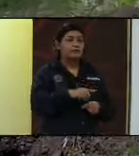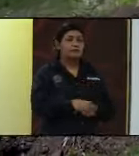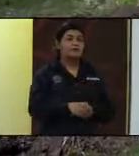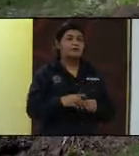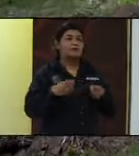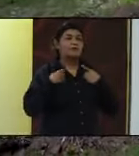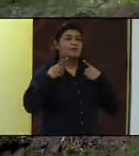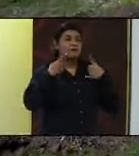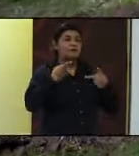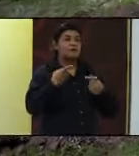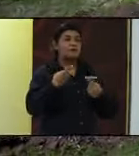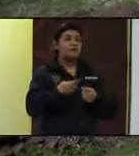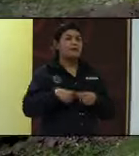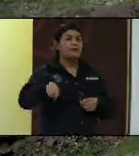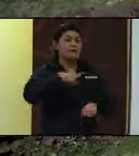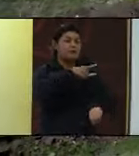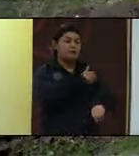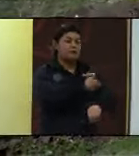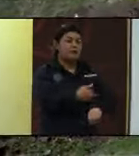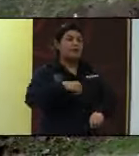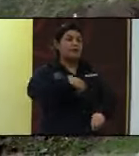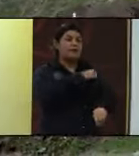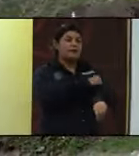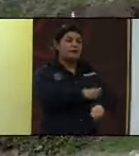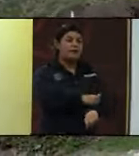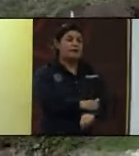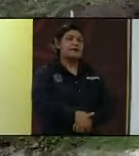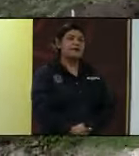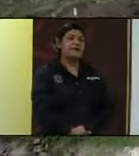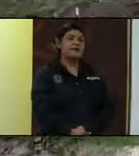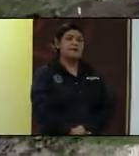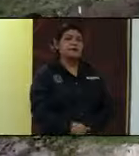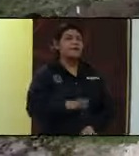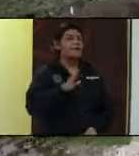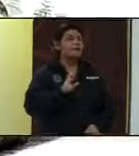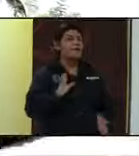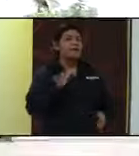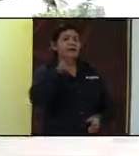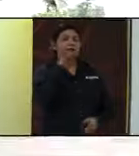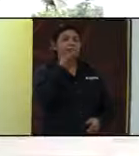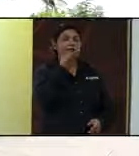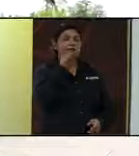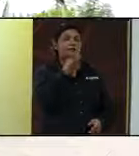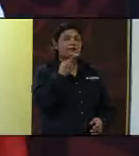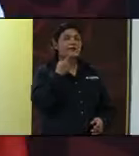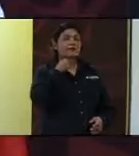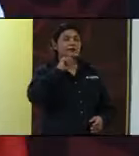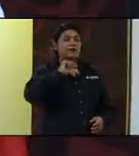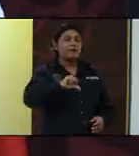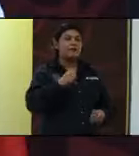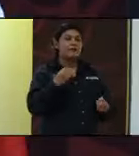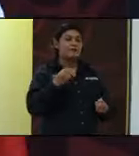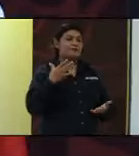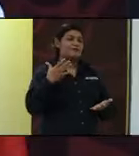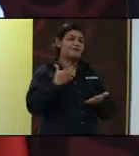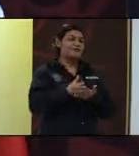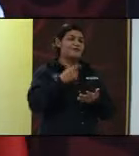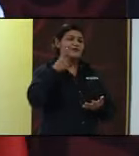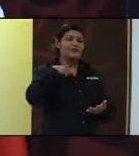brindan un servicio de salud a las familias de Altamira. Para cerrar mi intervención, les quiero comentar que ha sido todo un éxito